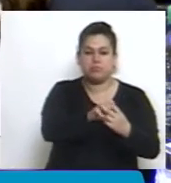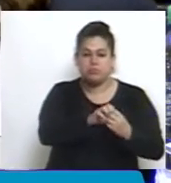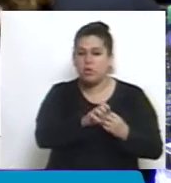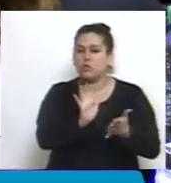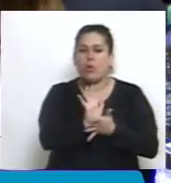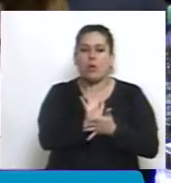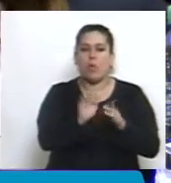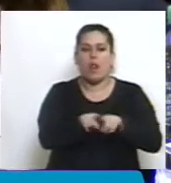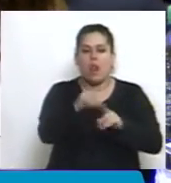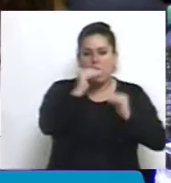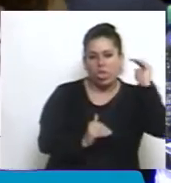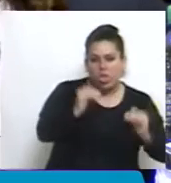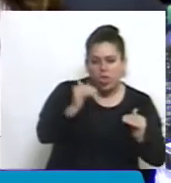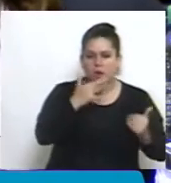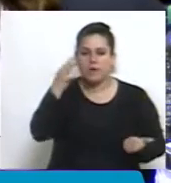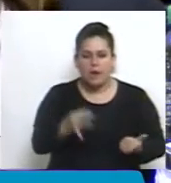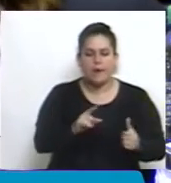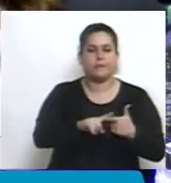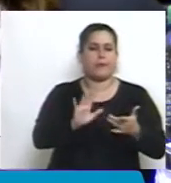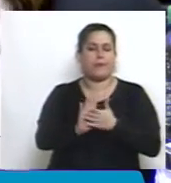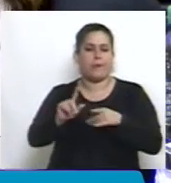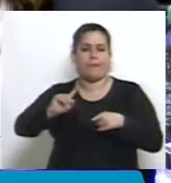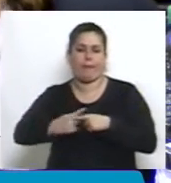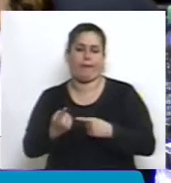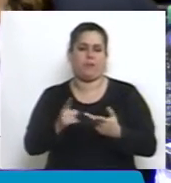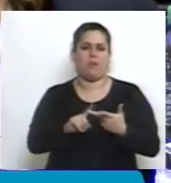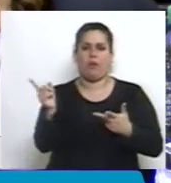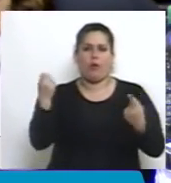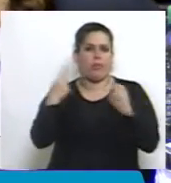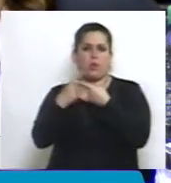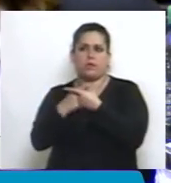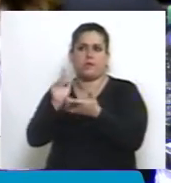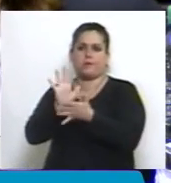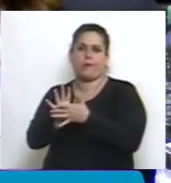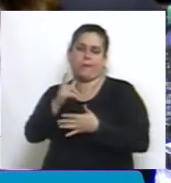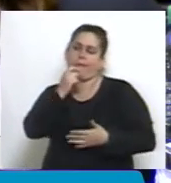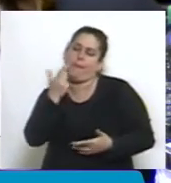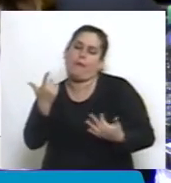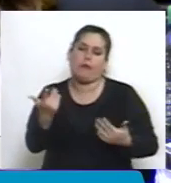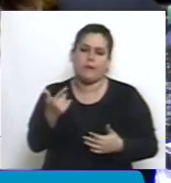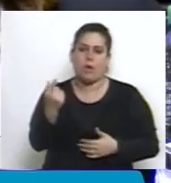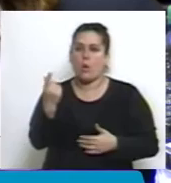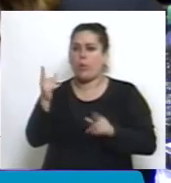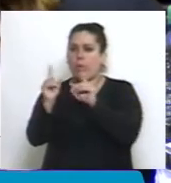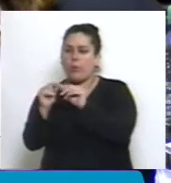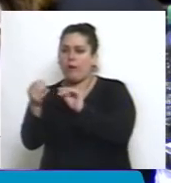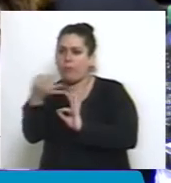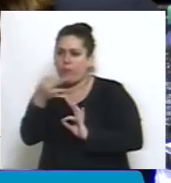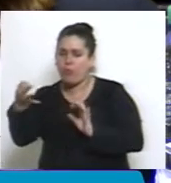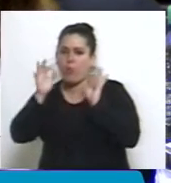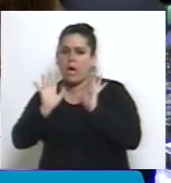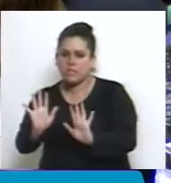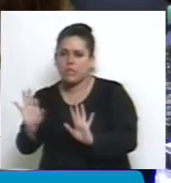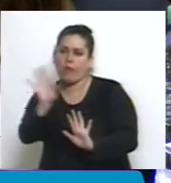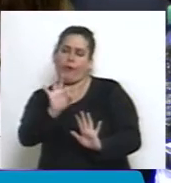para discutir sobre política y no estar discutiendo si un número es acertado